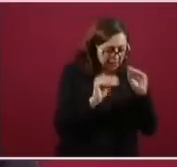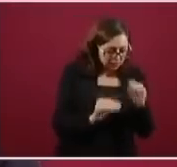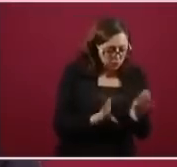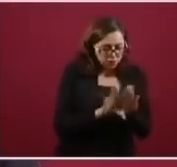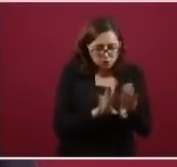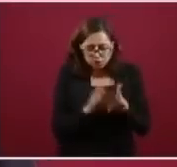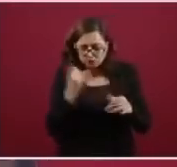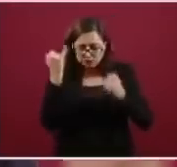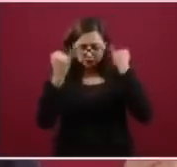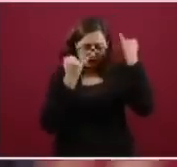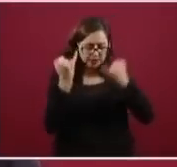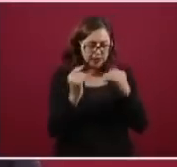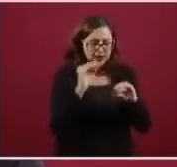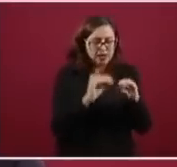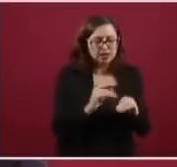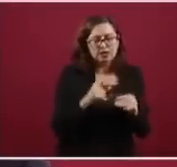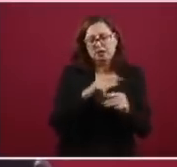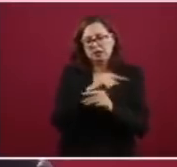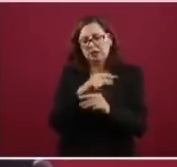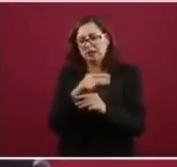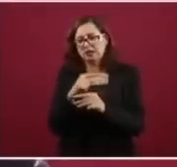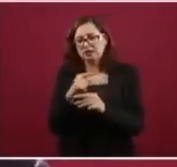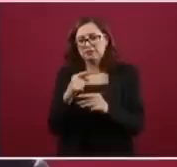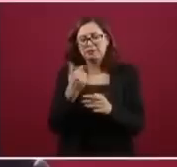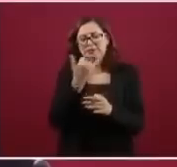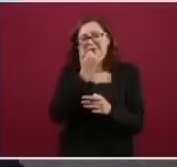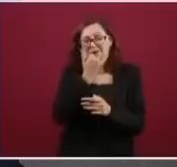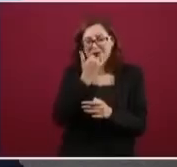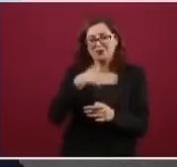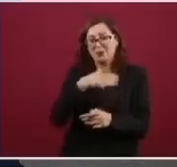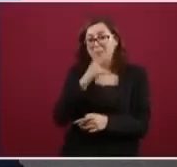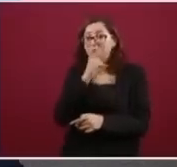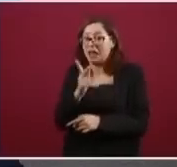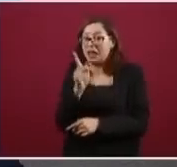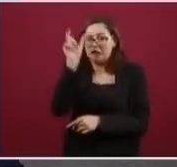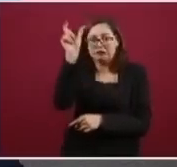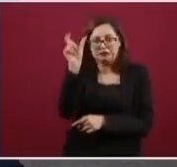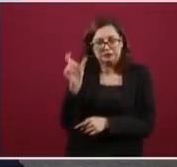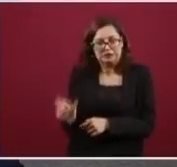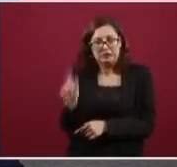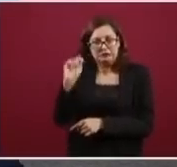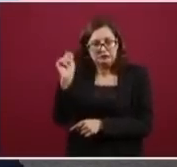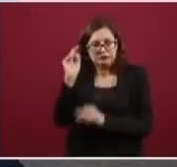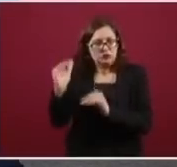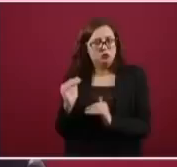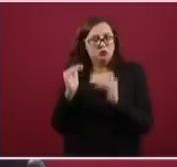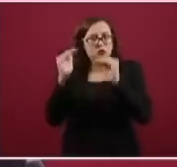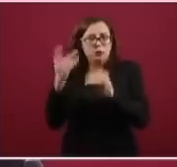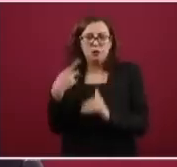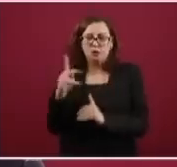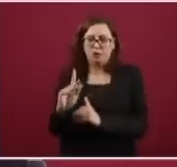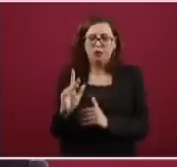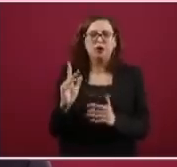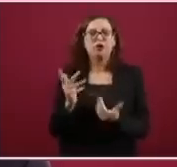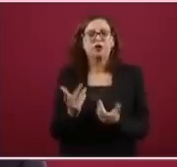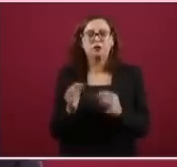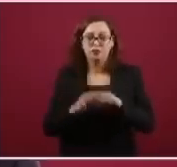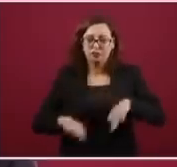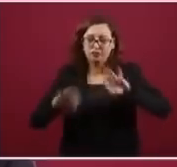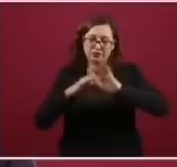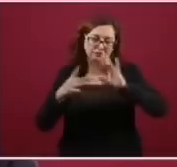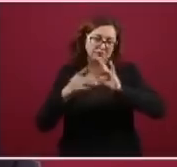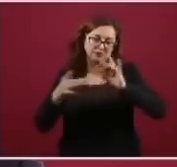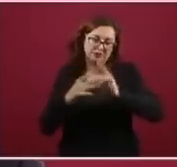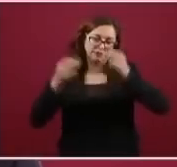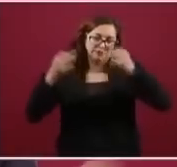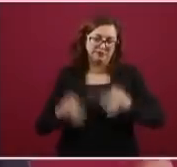nosotros perdón acción muy técnico pero algunas cosas tienen que ver con estimaciones a lo largo de las series de tiempo con la